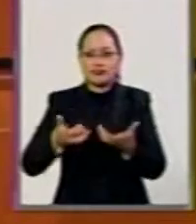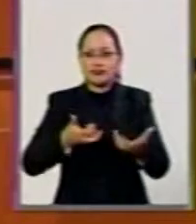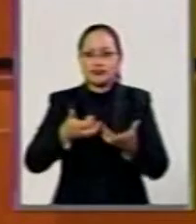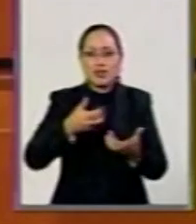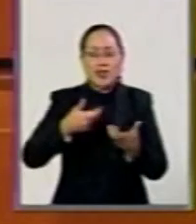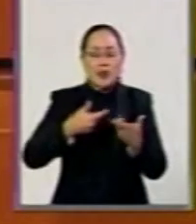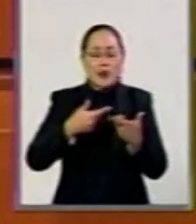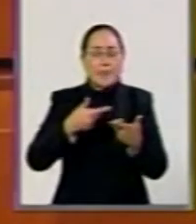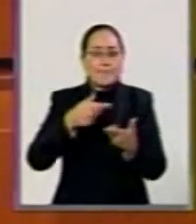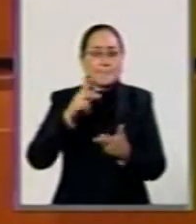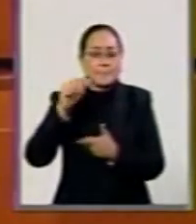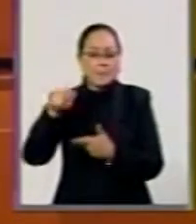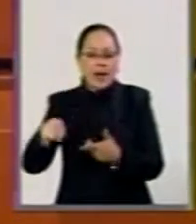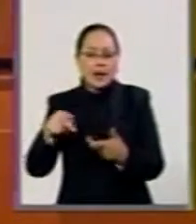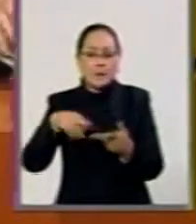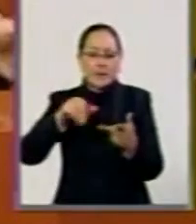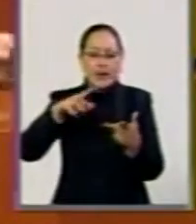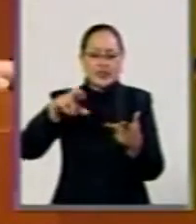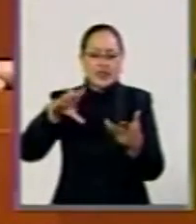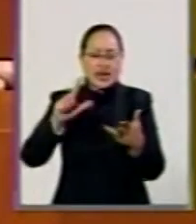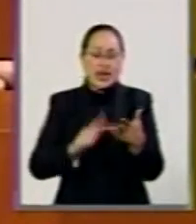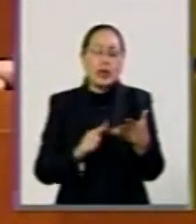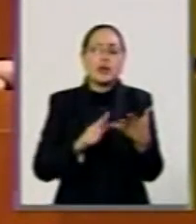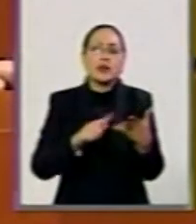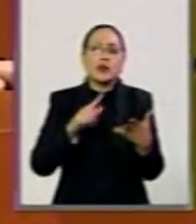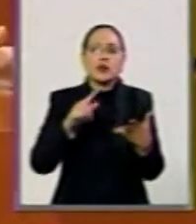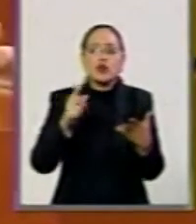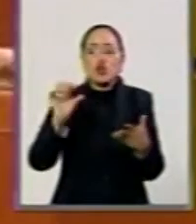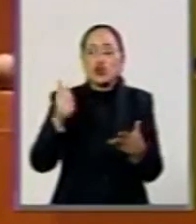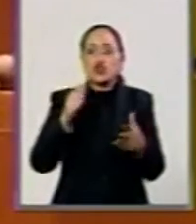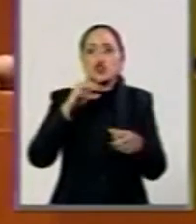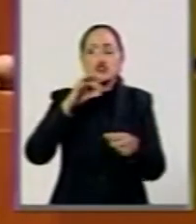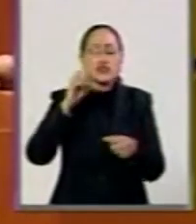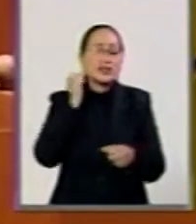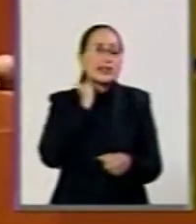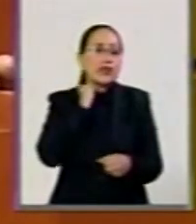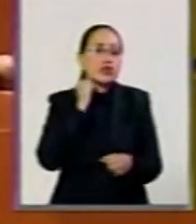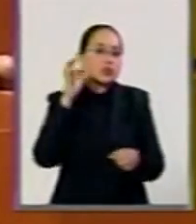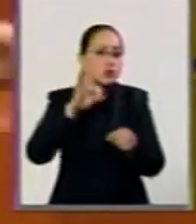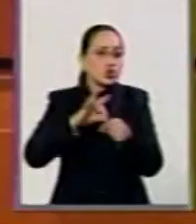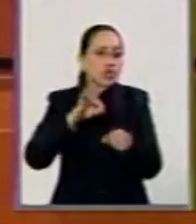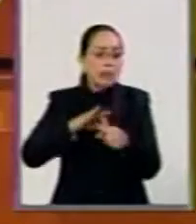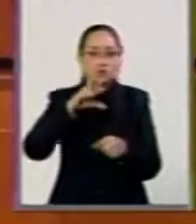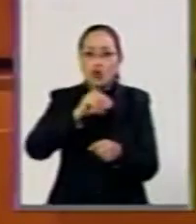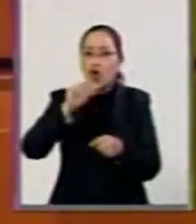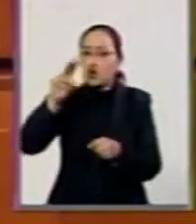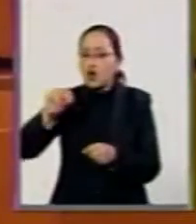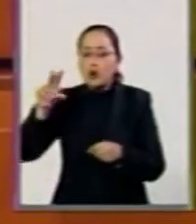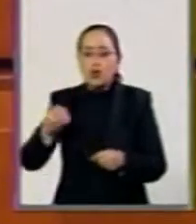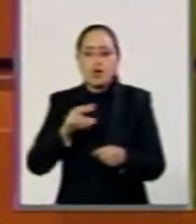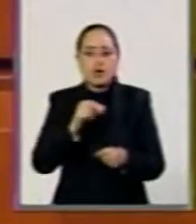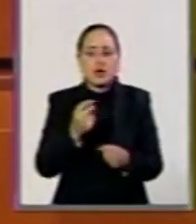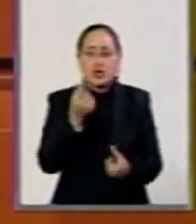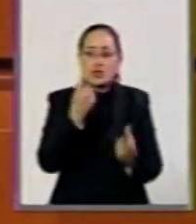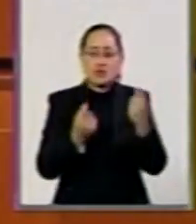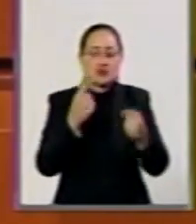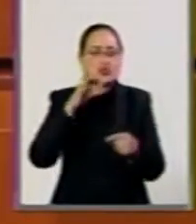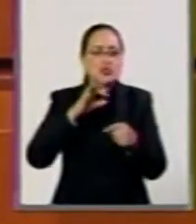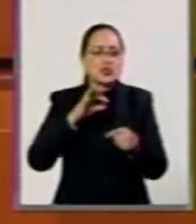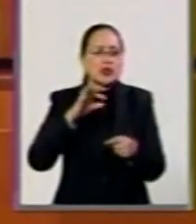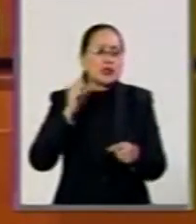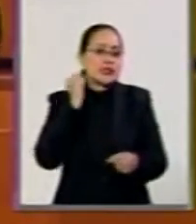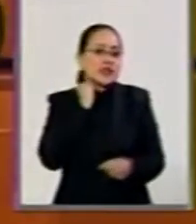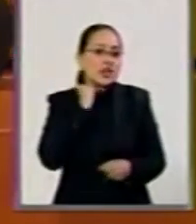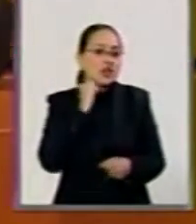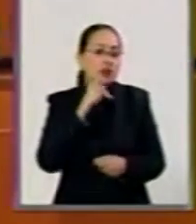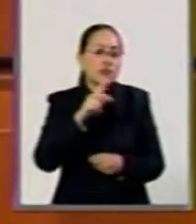del PAN, la senadora Marcela Torres, su servidor, y otros senadores votamos en contra, senadores del Partido de la